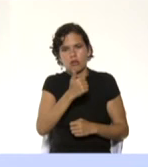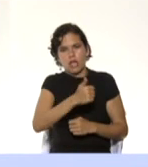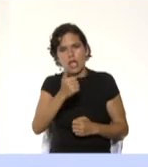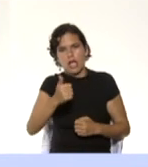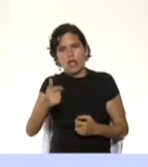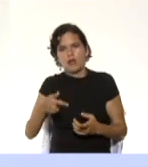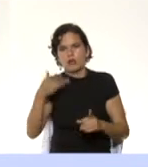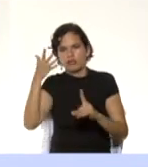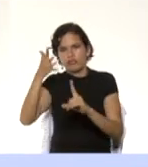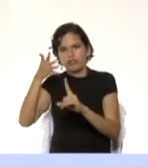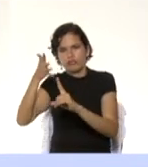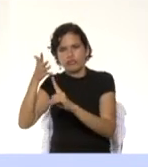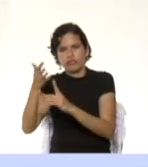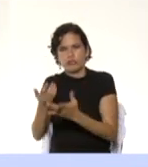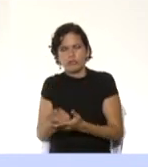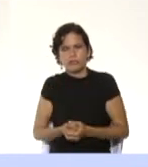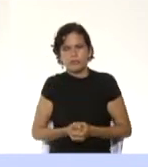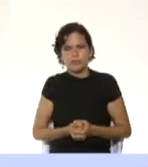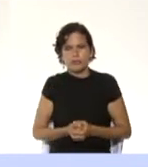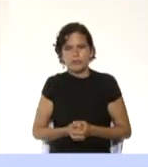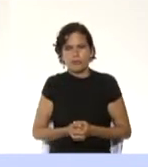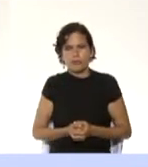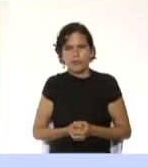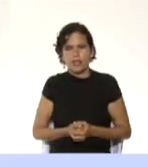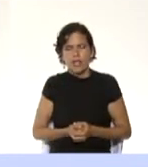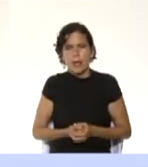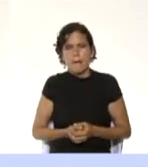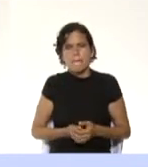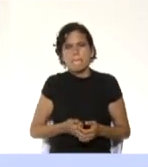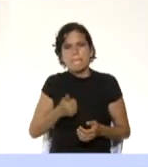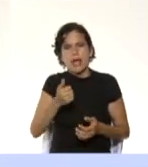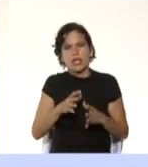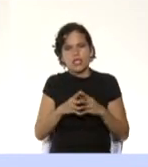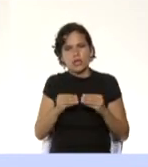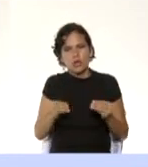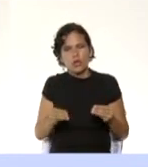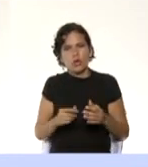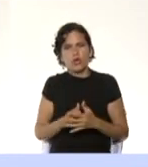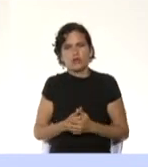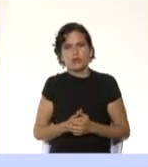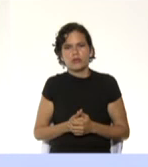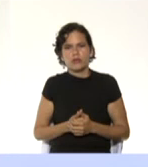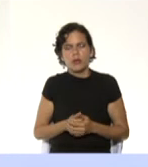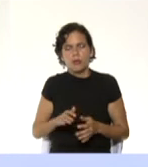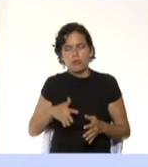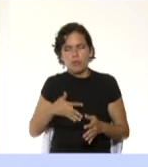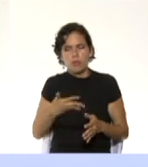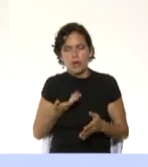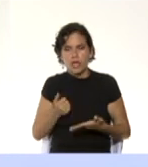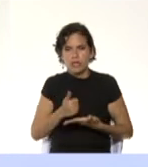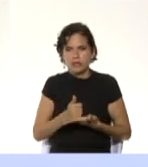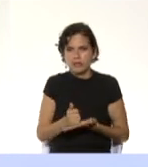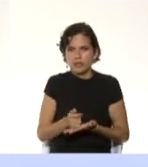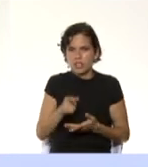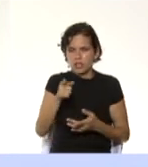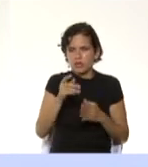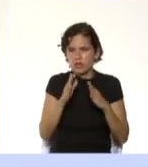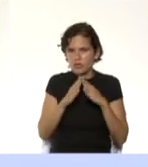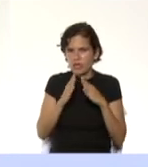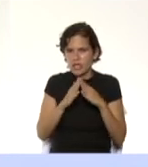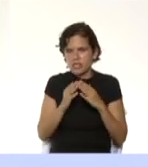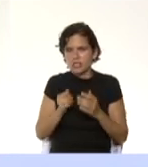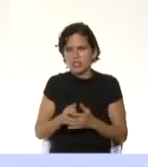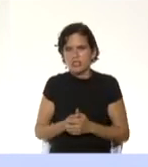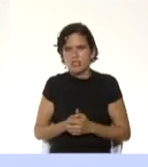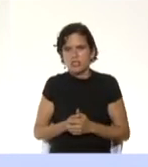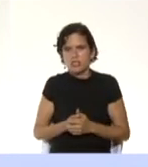estas recomendaciones, de estas orientaciones y sobre todo adaptaciones curriculares puedan aplicarla dentro de sus hogares